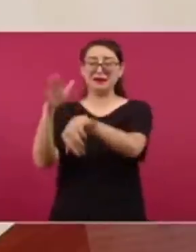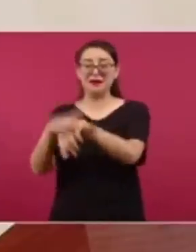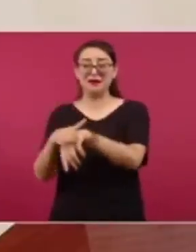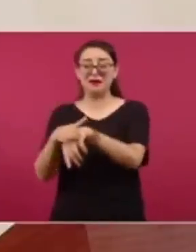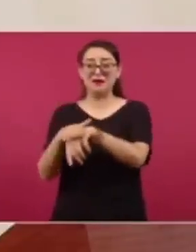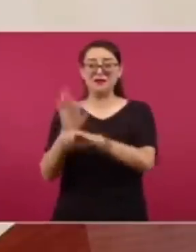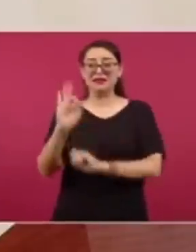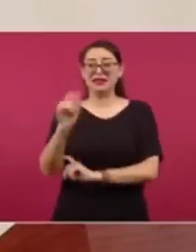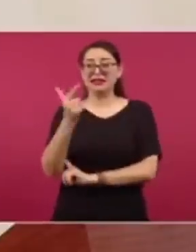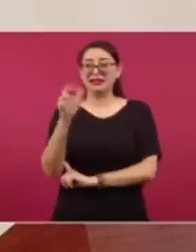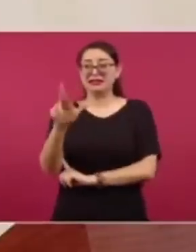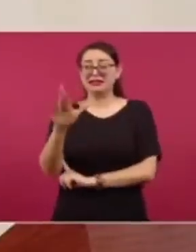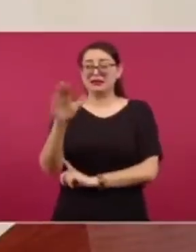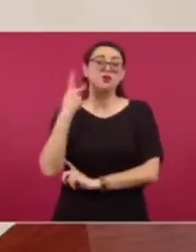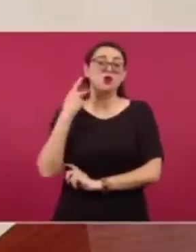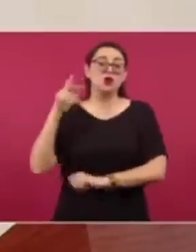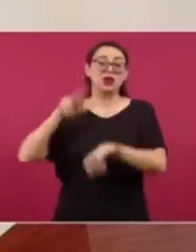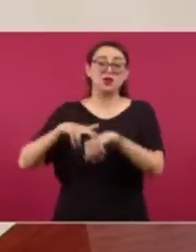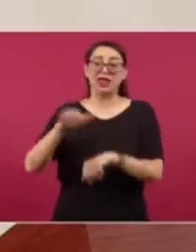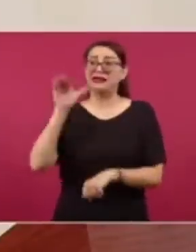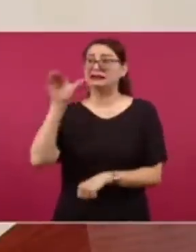pero tres horas